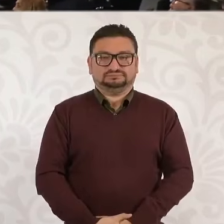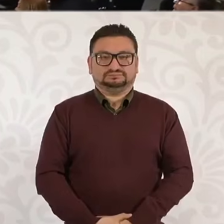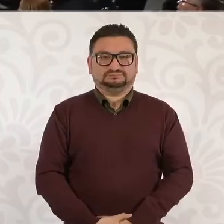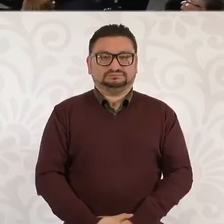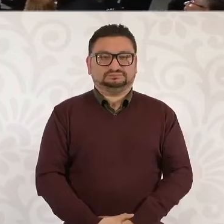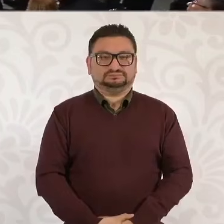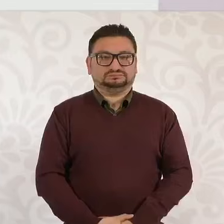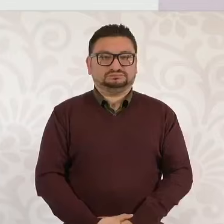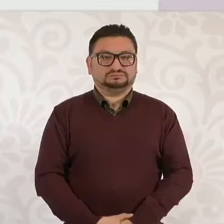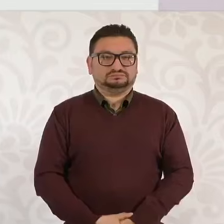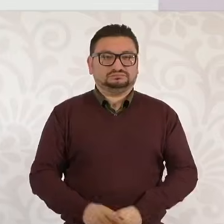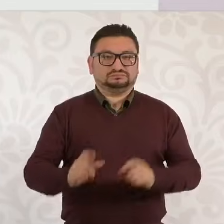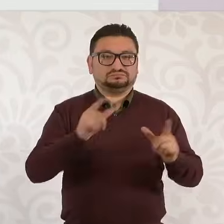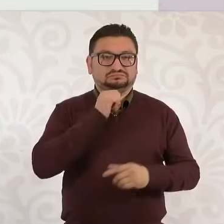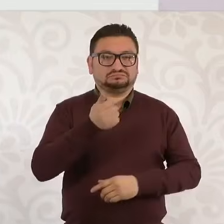No pasó nada.